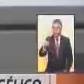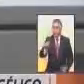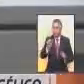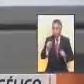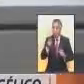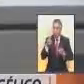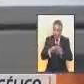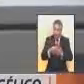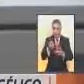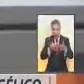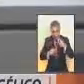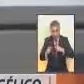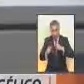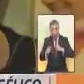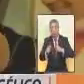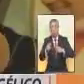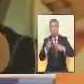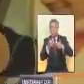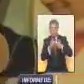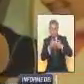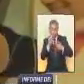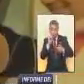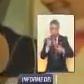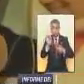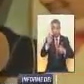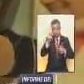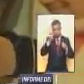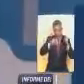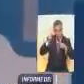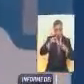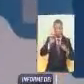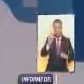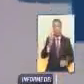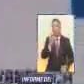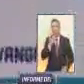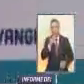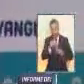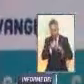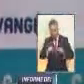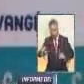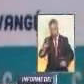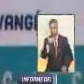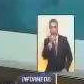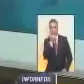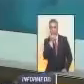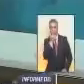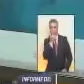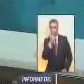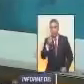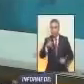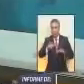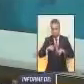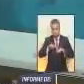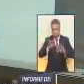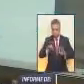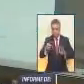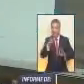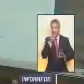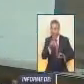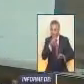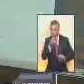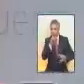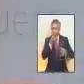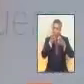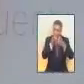vender, encontrar pareja a través de un Tinder propio y un canal de YouTube. Fraterna cuenta con un software que filtrará garabatos,